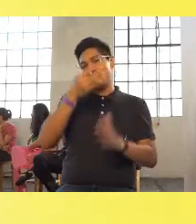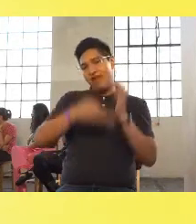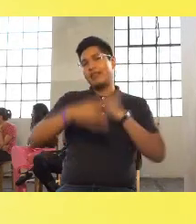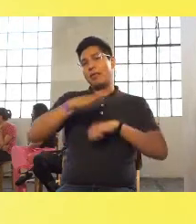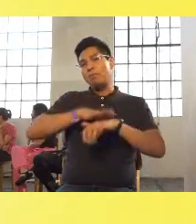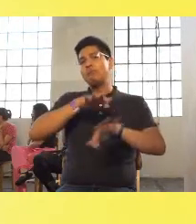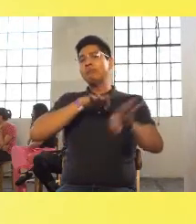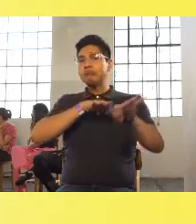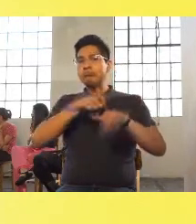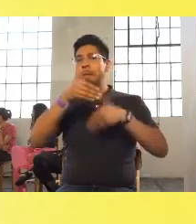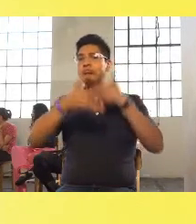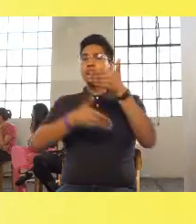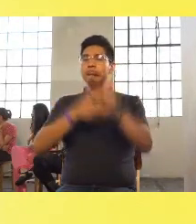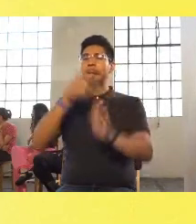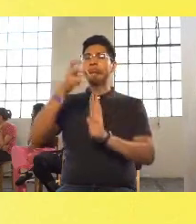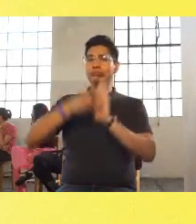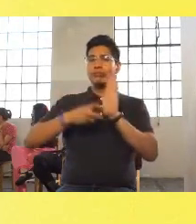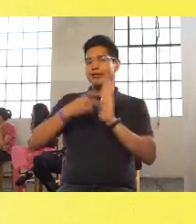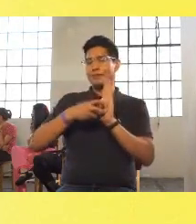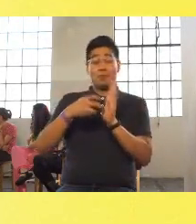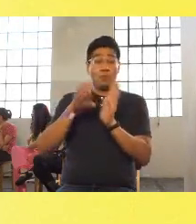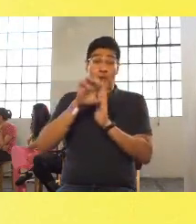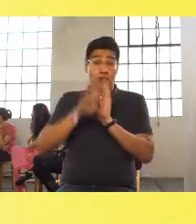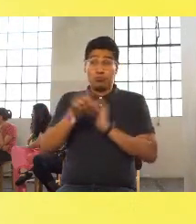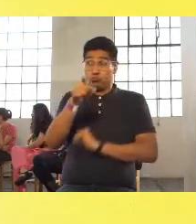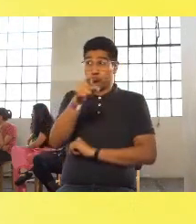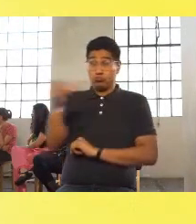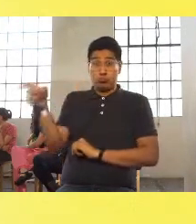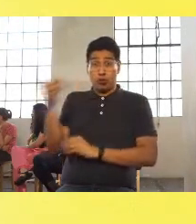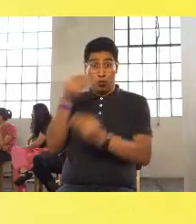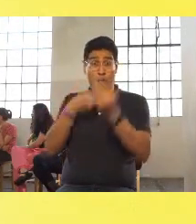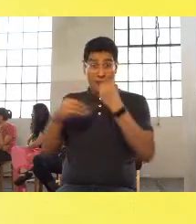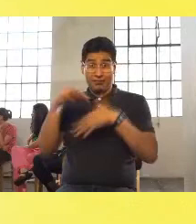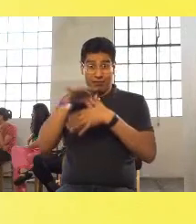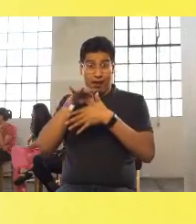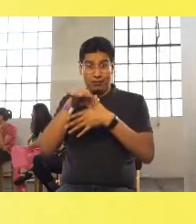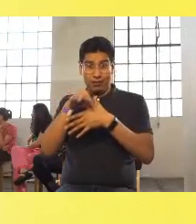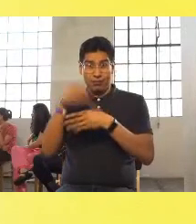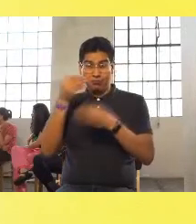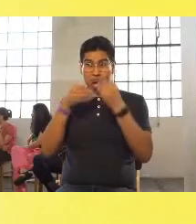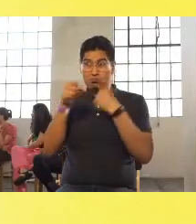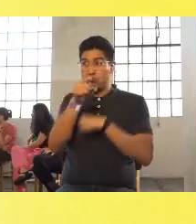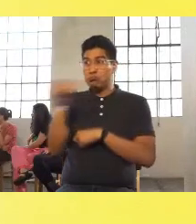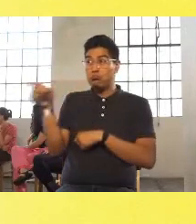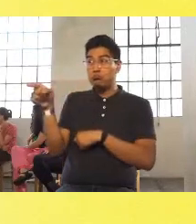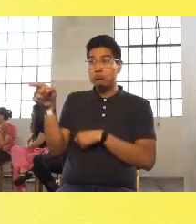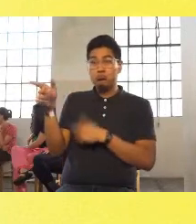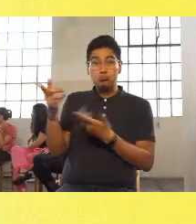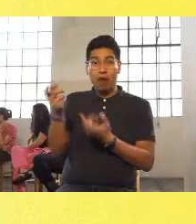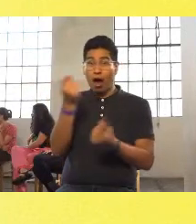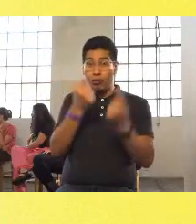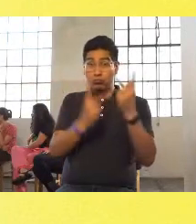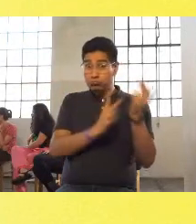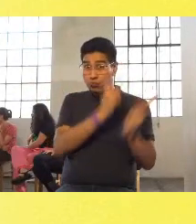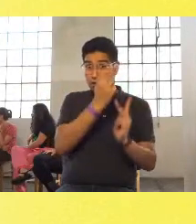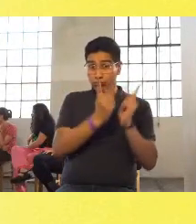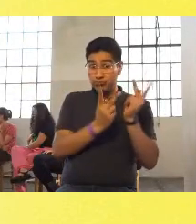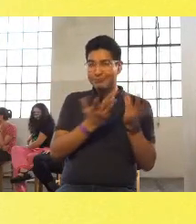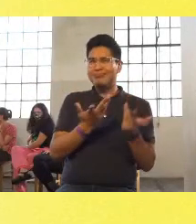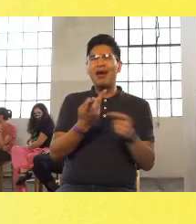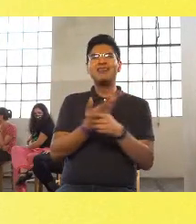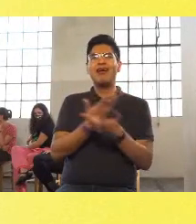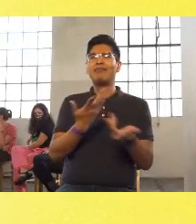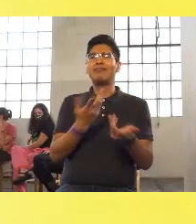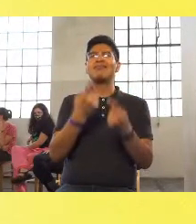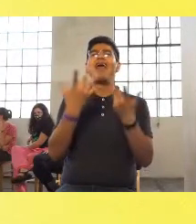pero intuyo que comemos animales todas aquí. Tú no, ¿verdad? Sí, aquí yo. ¿Qué hacemos con eso?